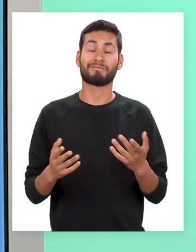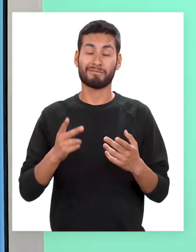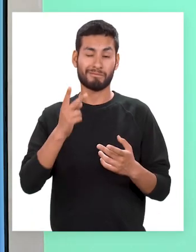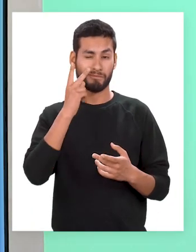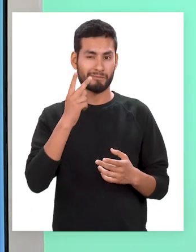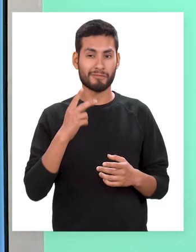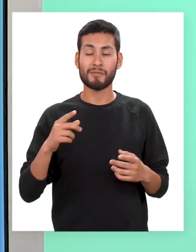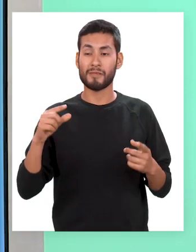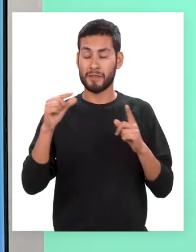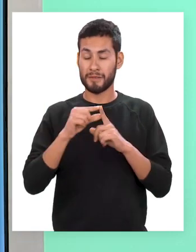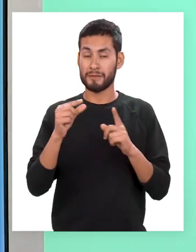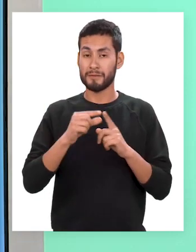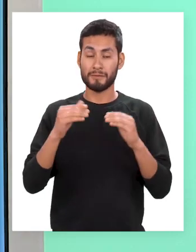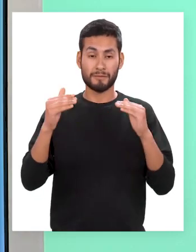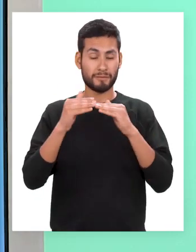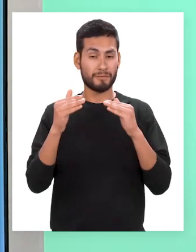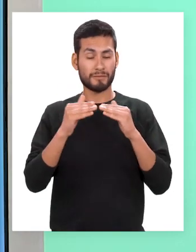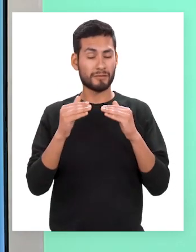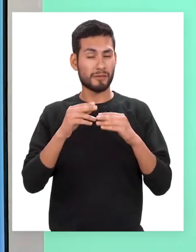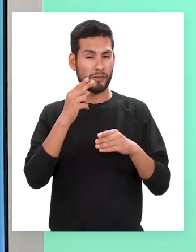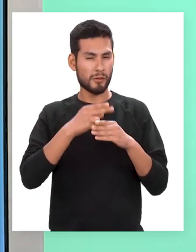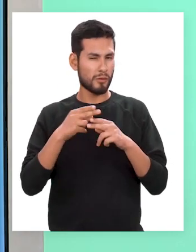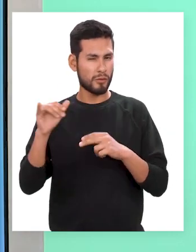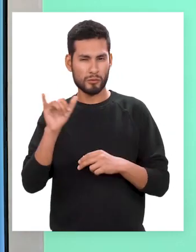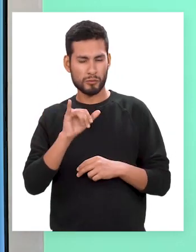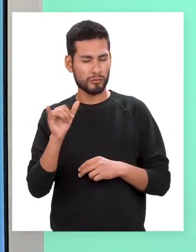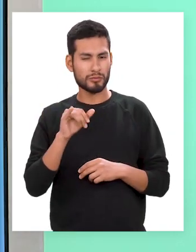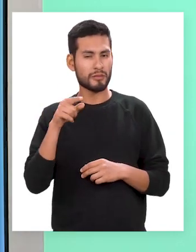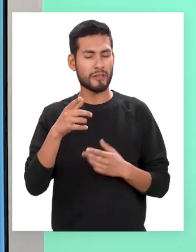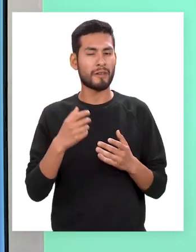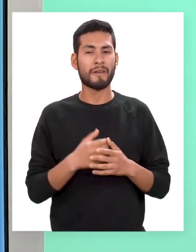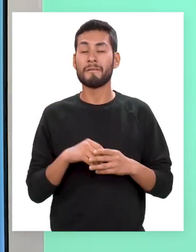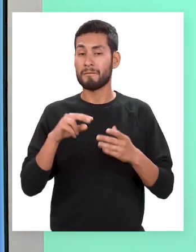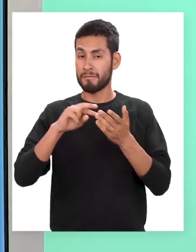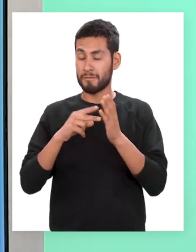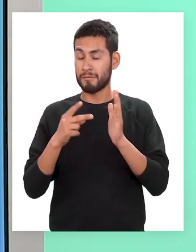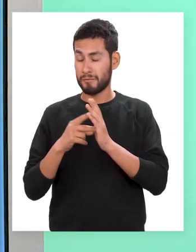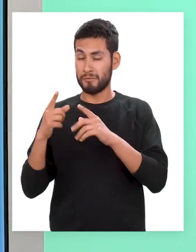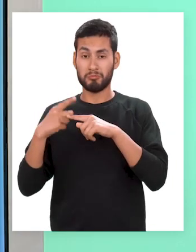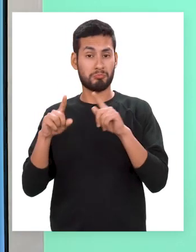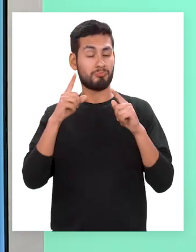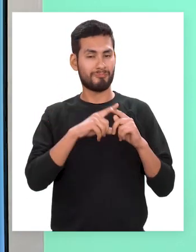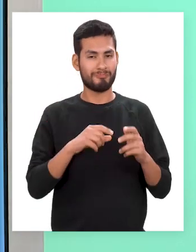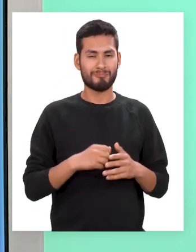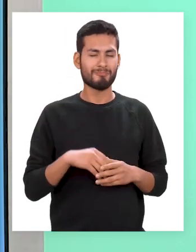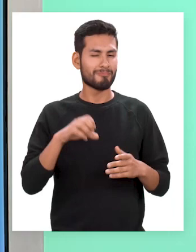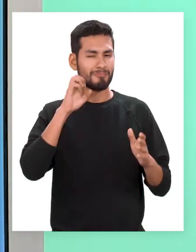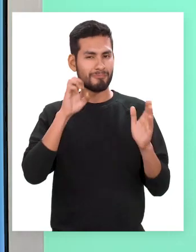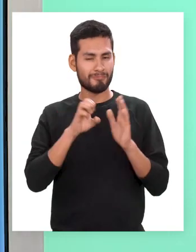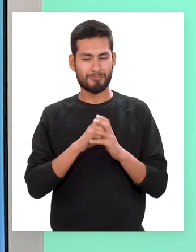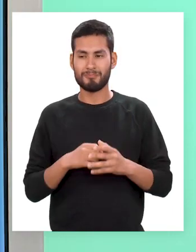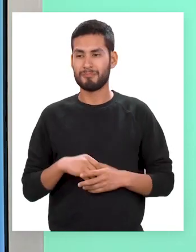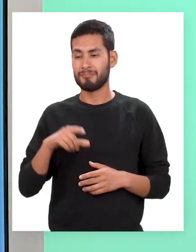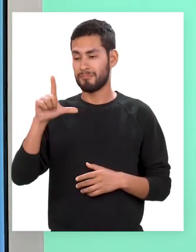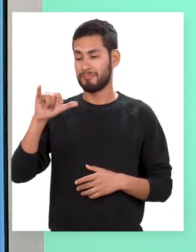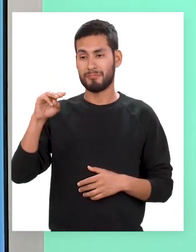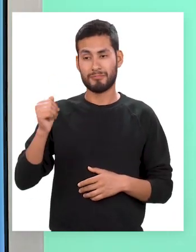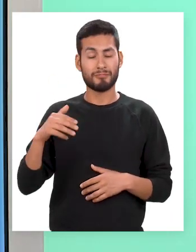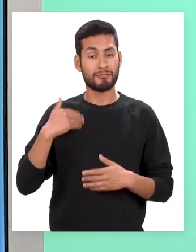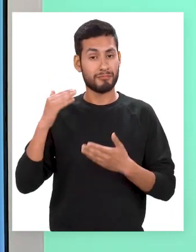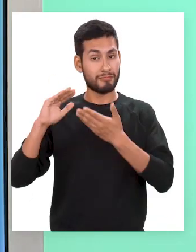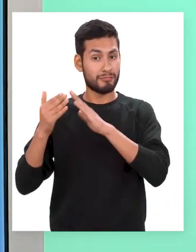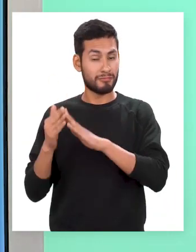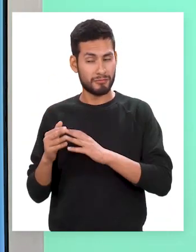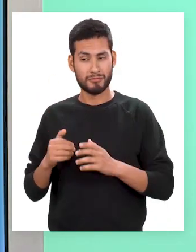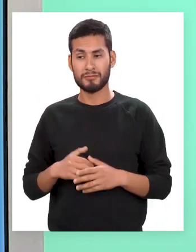Miren, amigos. Las palabras homónimas son términos que llevan el mismo nombre, pero tienen significados distintos. Un ejemplo es lima, que puede ser